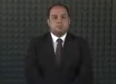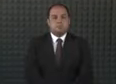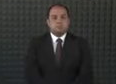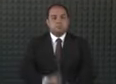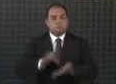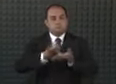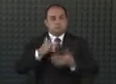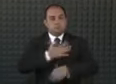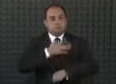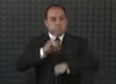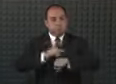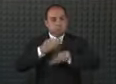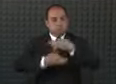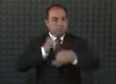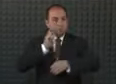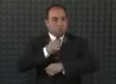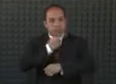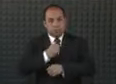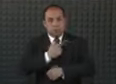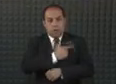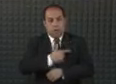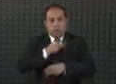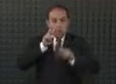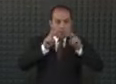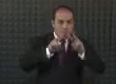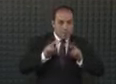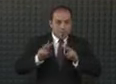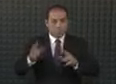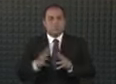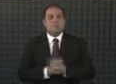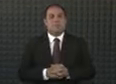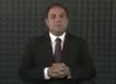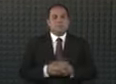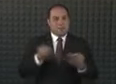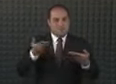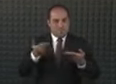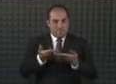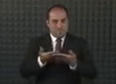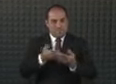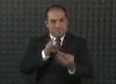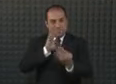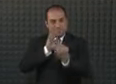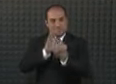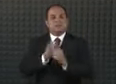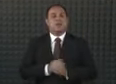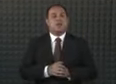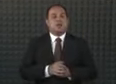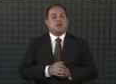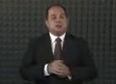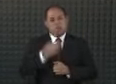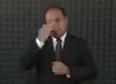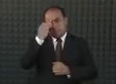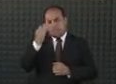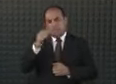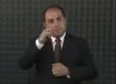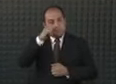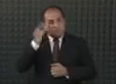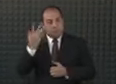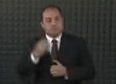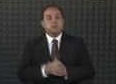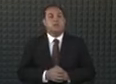Gracias, buenos días a todos y a todas. Es un gusto verlos así presenciales. Hace rato que no nos